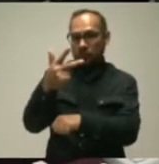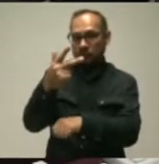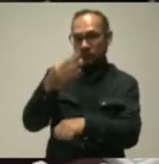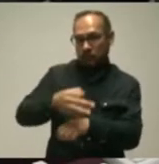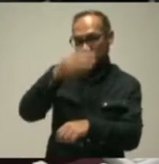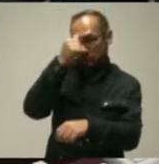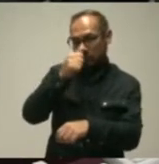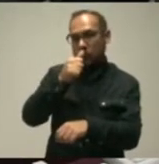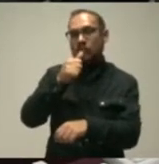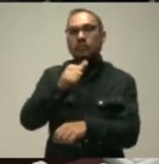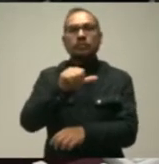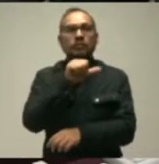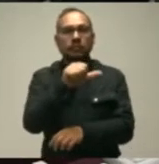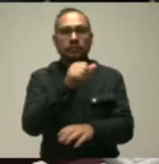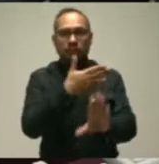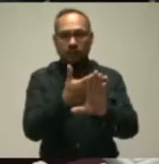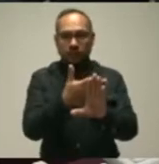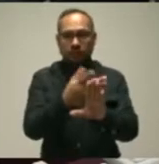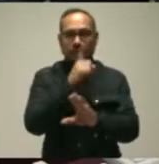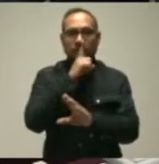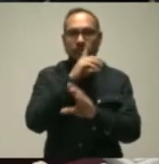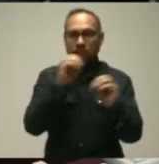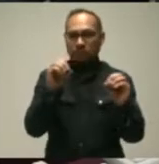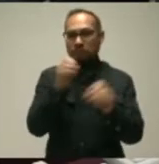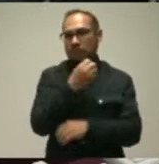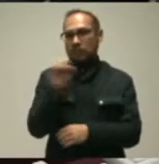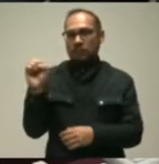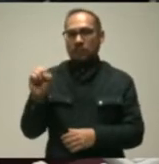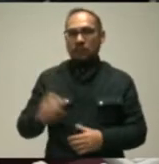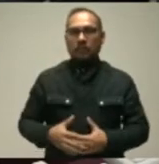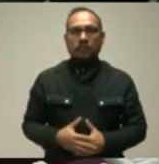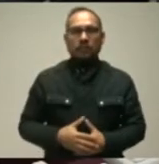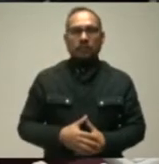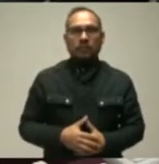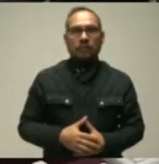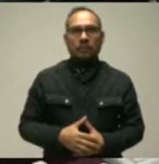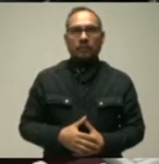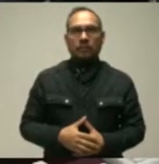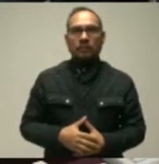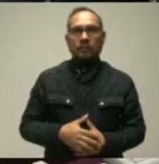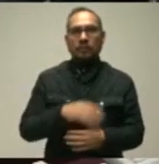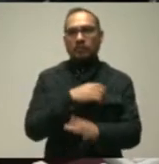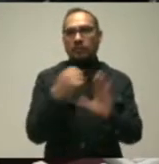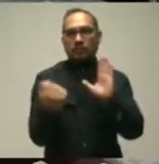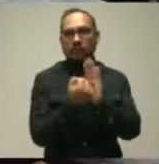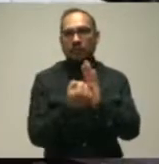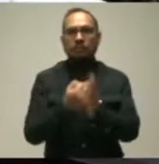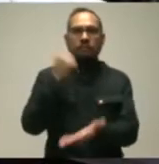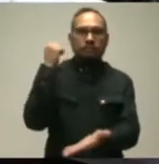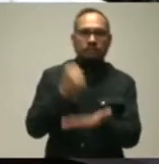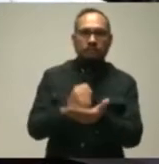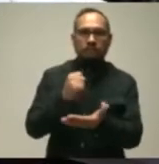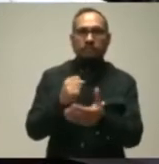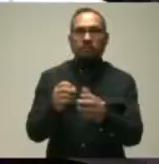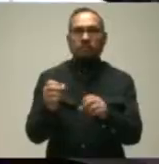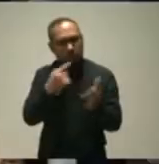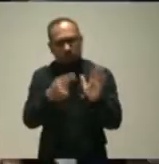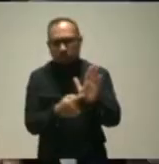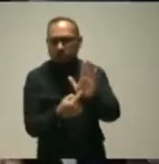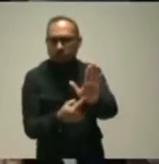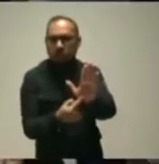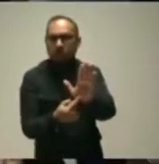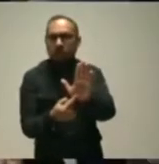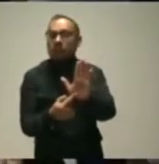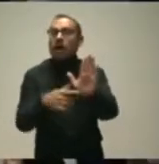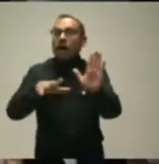16 votos en contra y sean abstención es cuando gracias diputada no aprobado y el dictamen se desecha con 10 votos